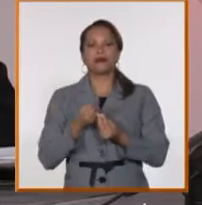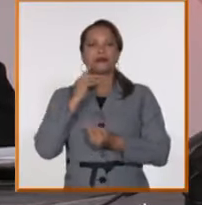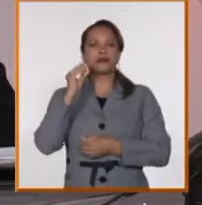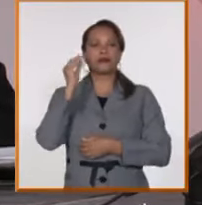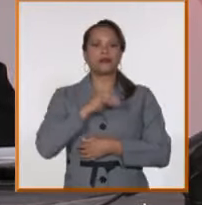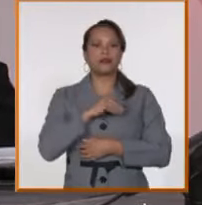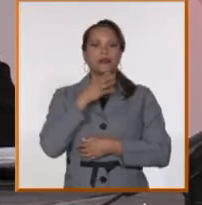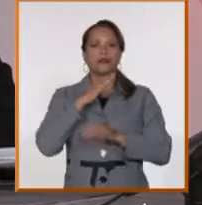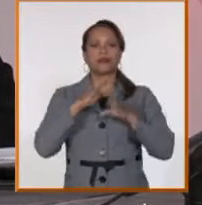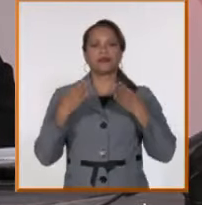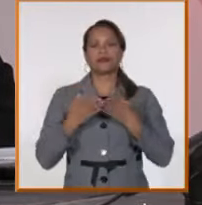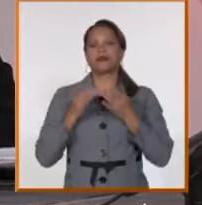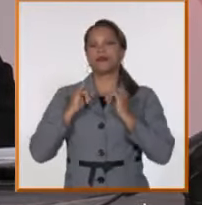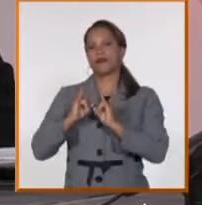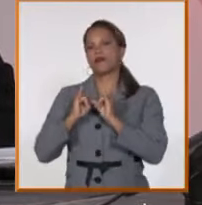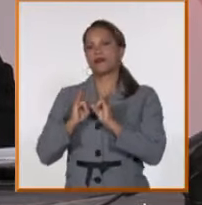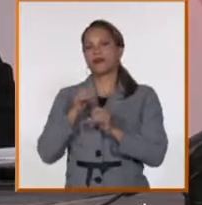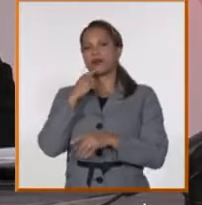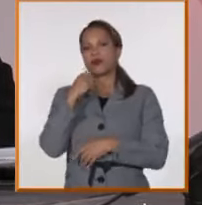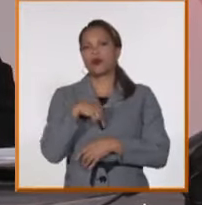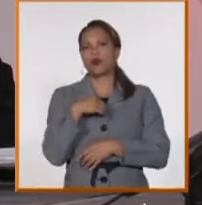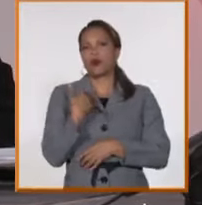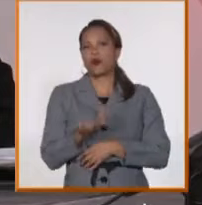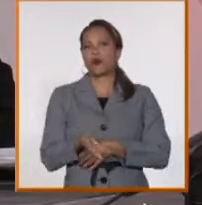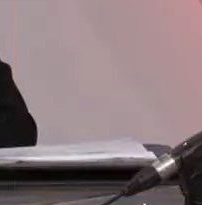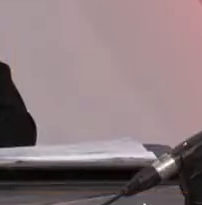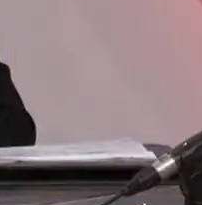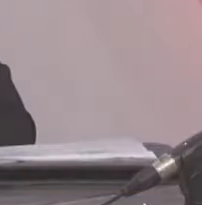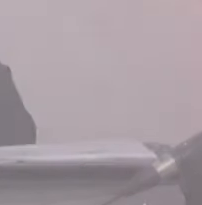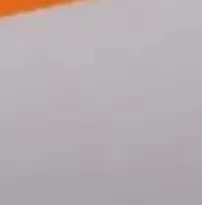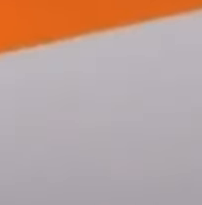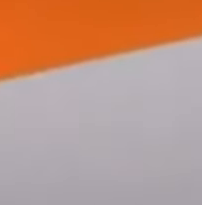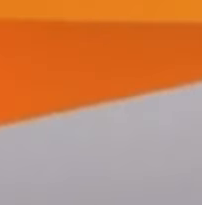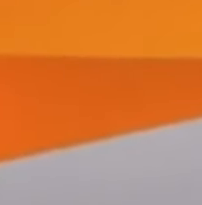mano de cómo está hoy la industria ligera